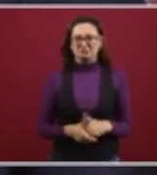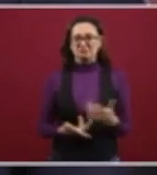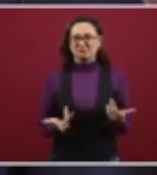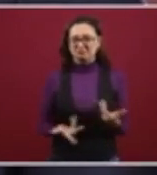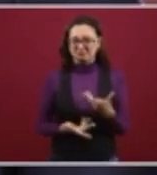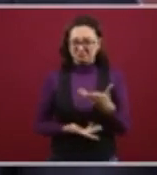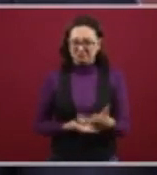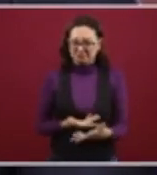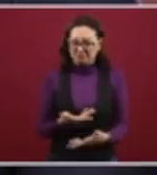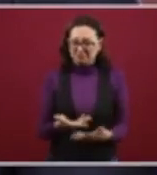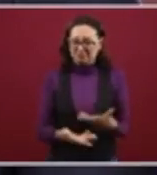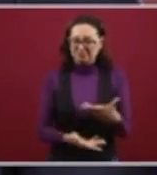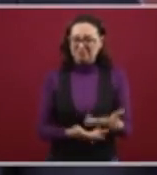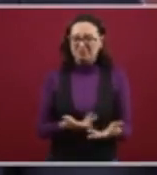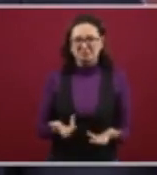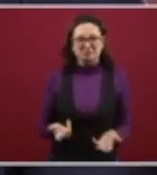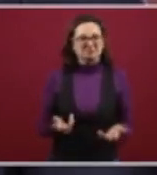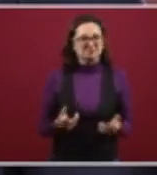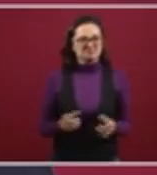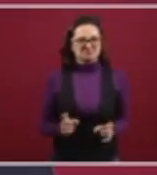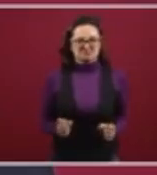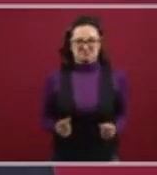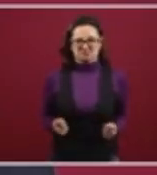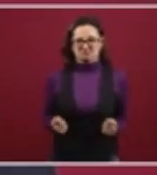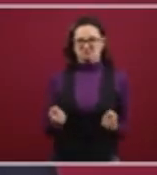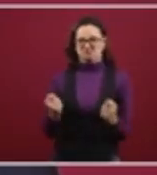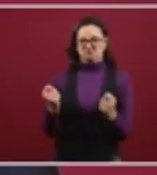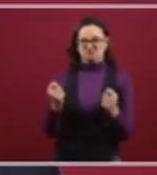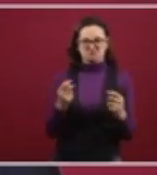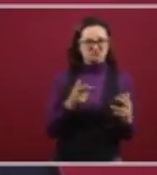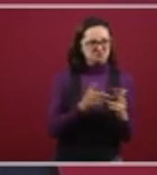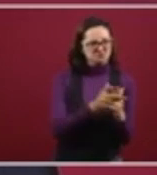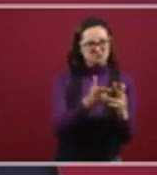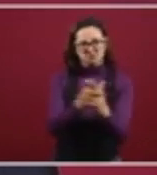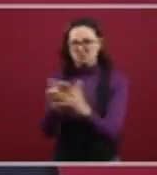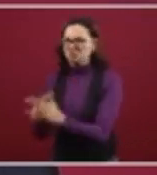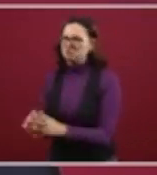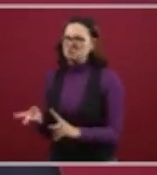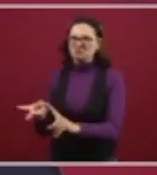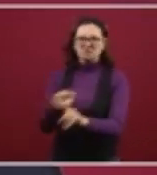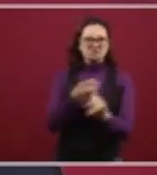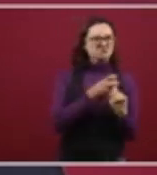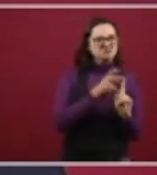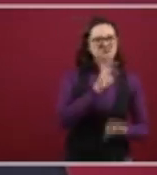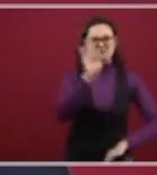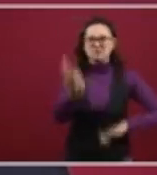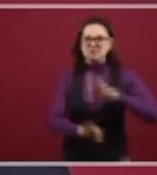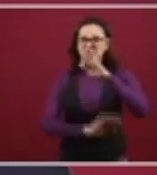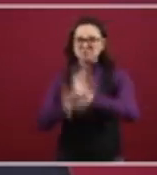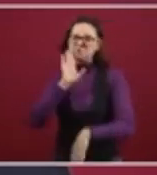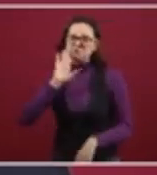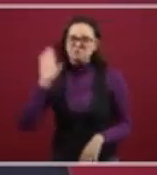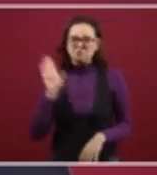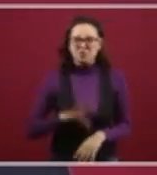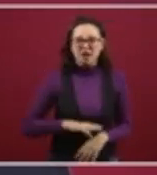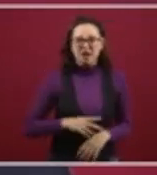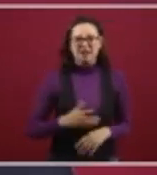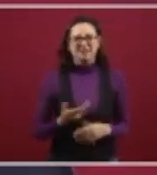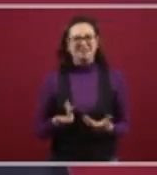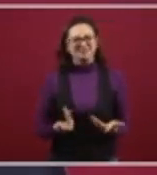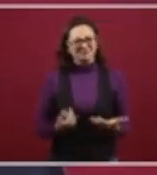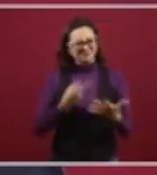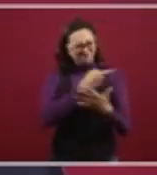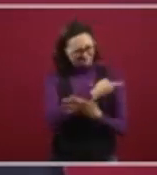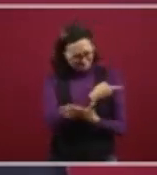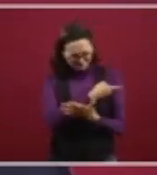cabo homicidios, secuestros, el maltrato, o sea, toda